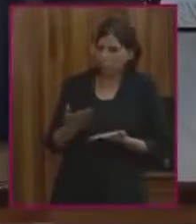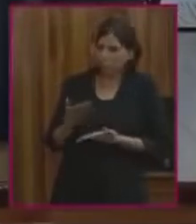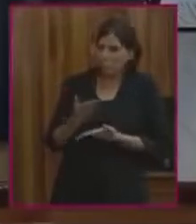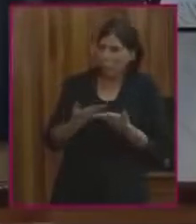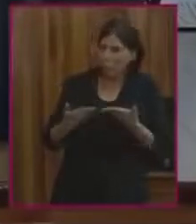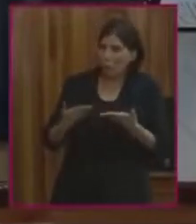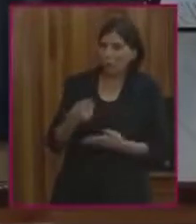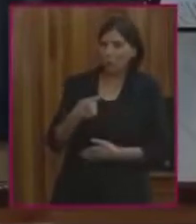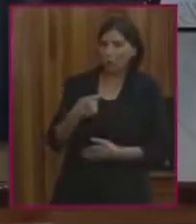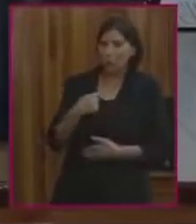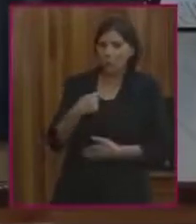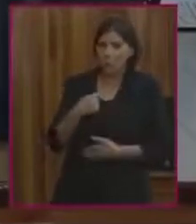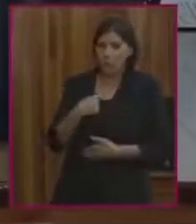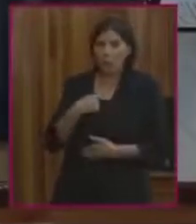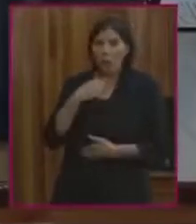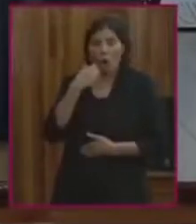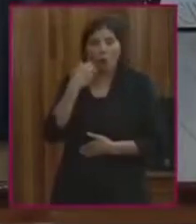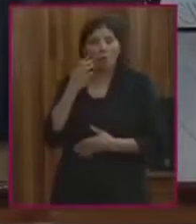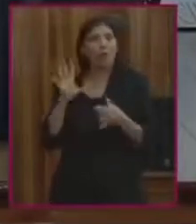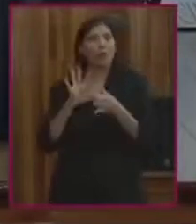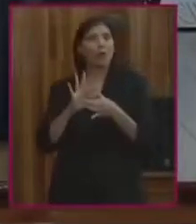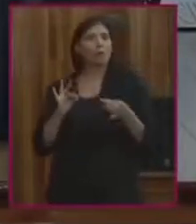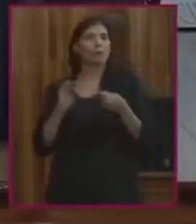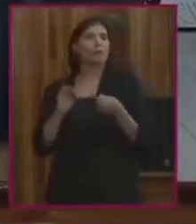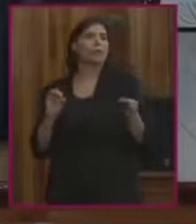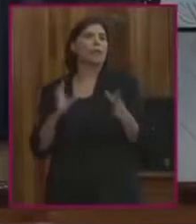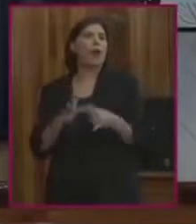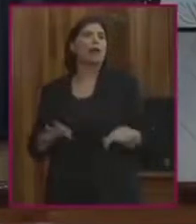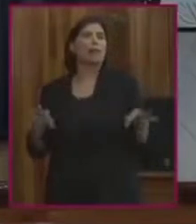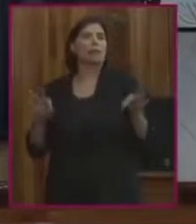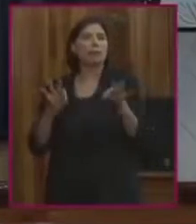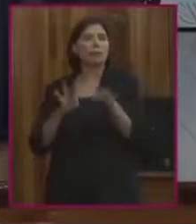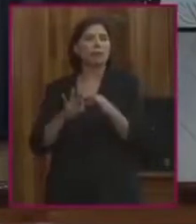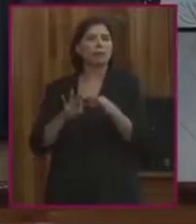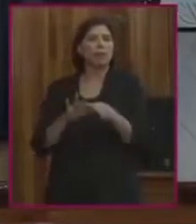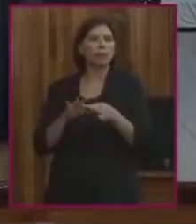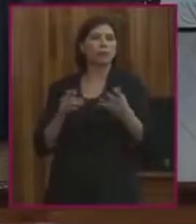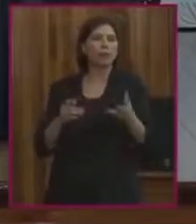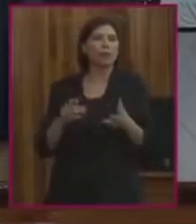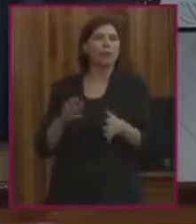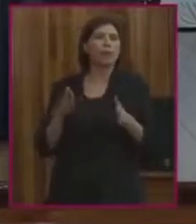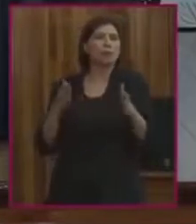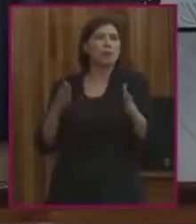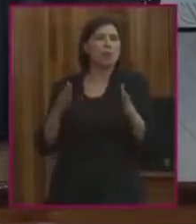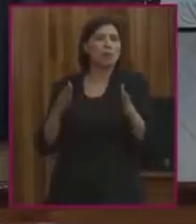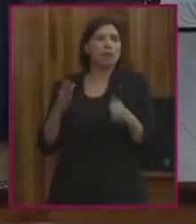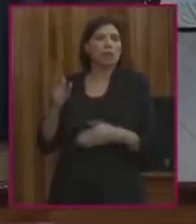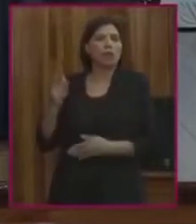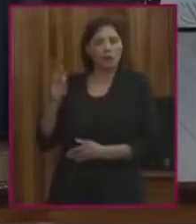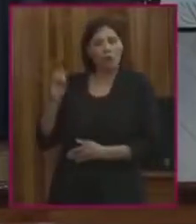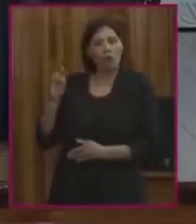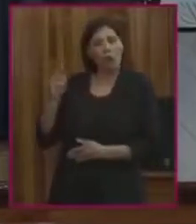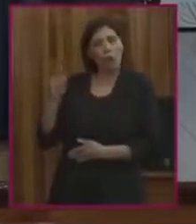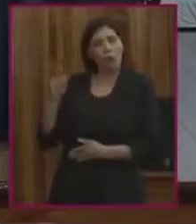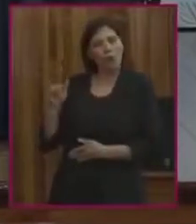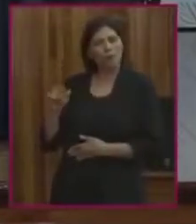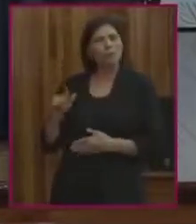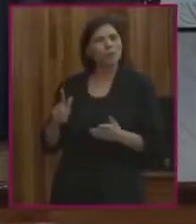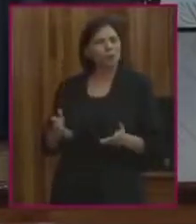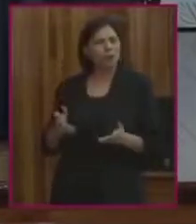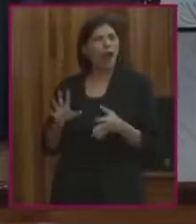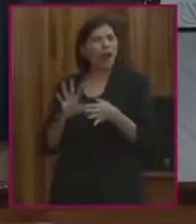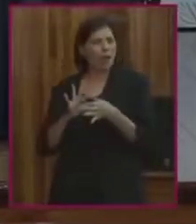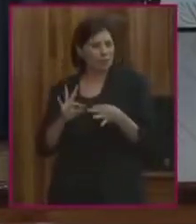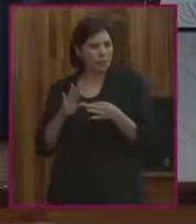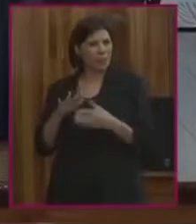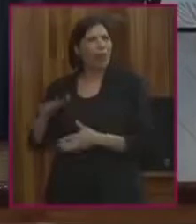la importancia de los proyectos formativos, ¿no? Si bien hablábamos de la evaluación, ya hace un momento el doctor Díaz Barriga